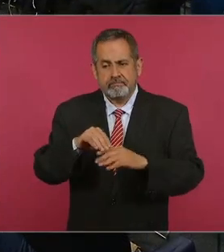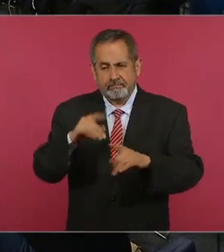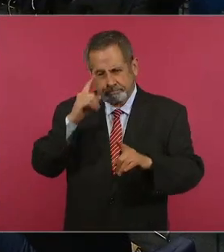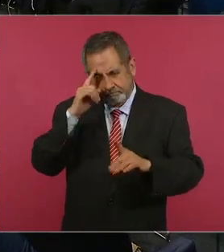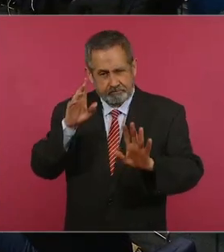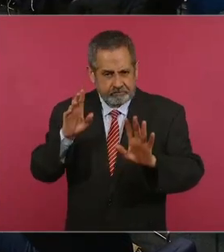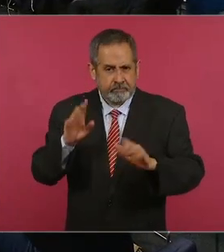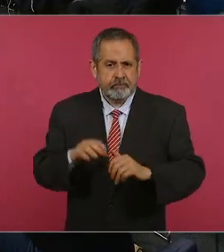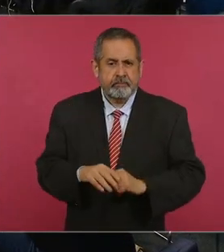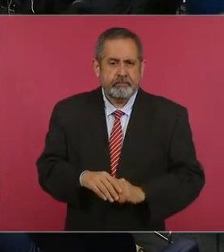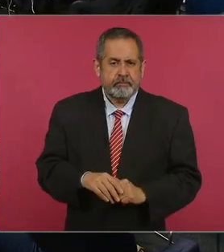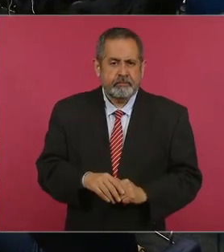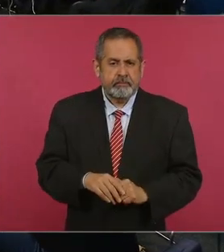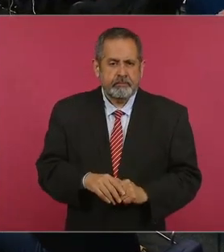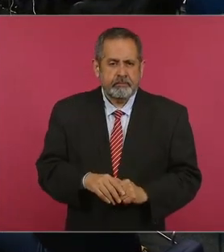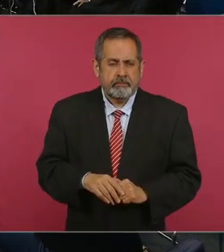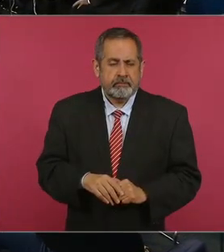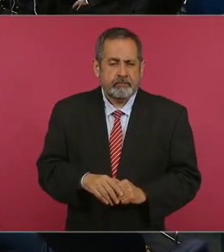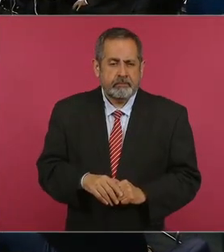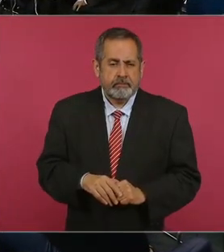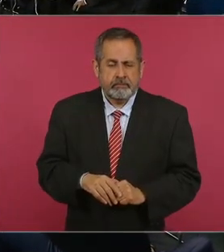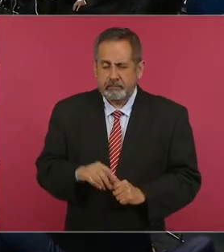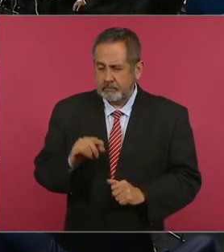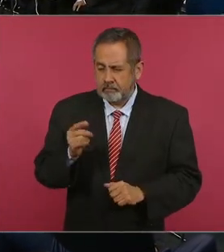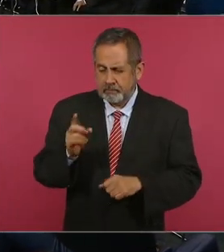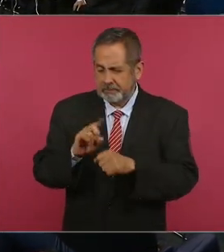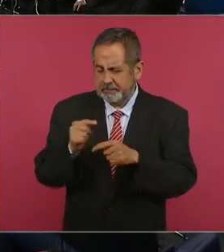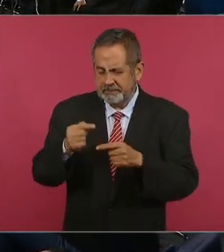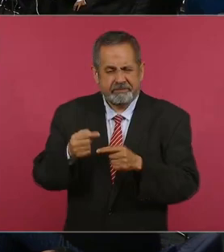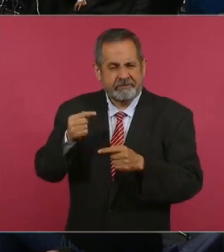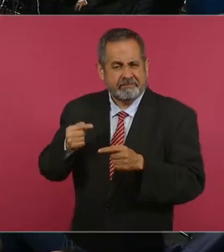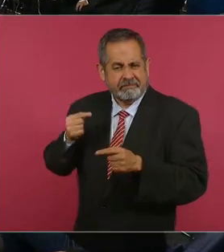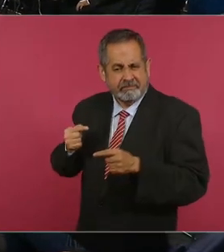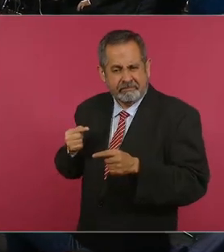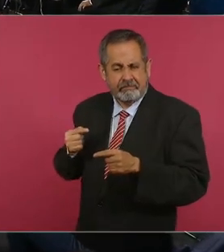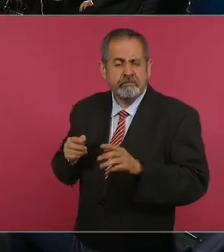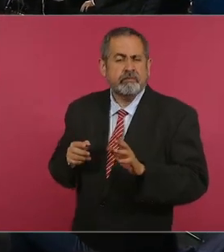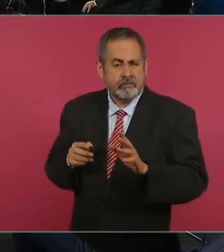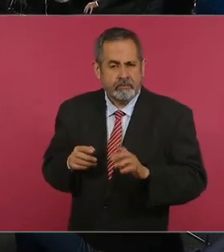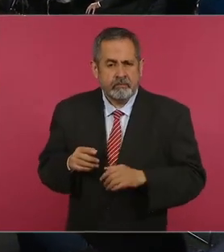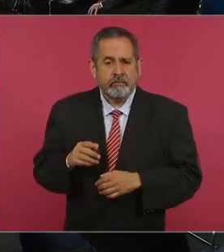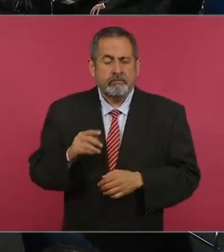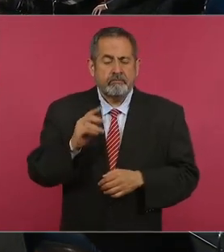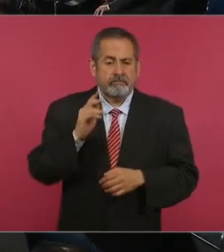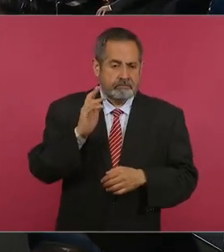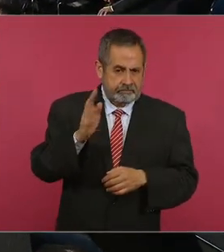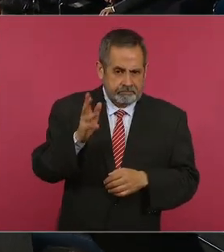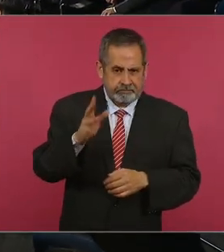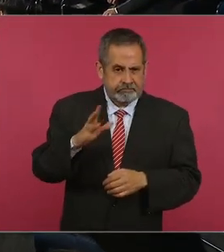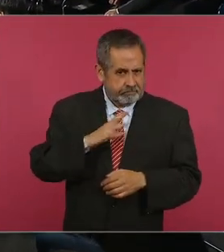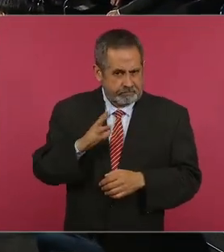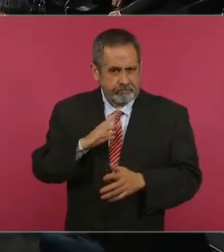bueno, a partir ya unos días antes, ya teníamos